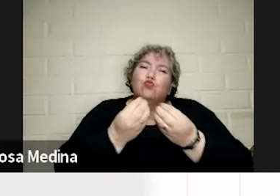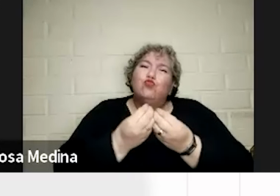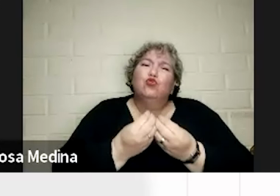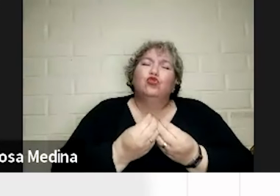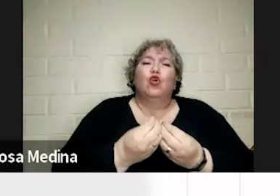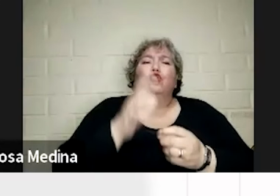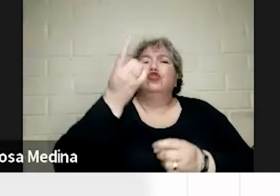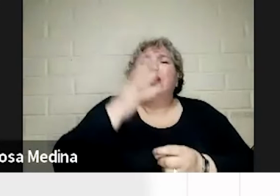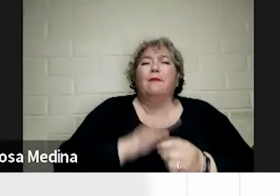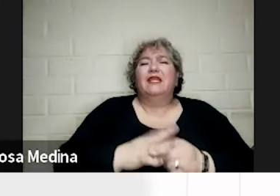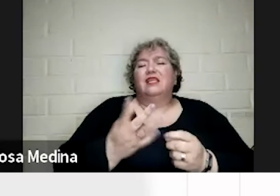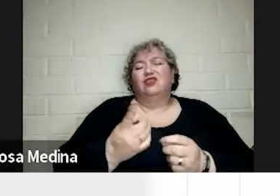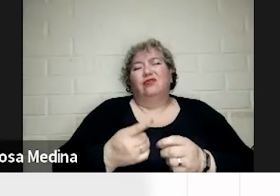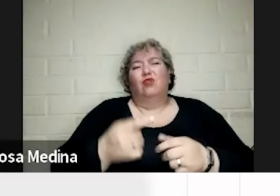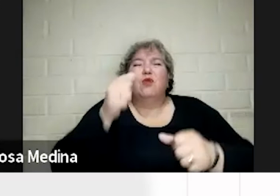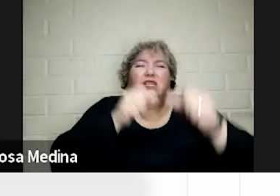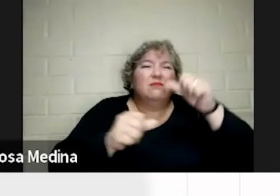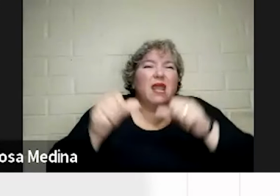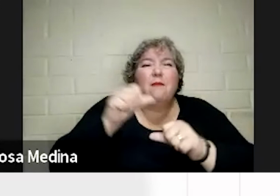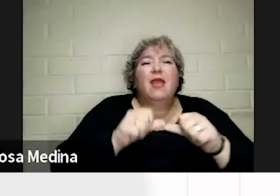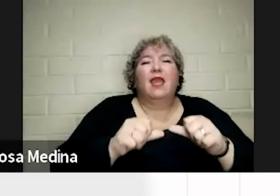experimentales. La verdad, en la mayoría de las